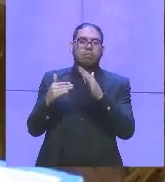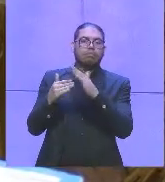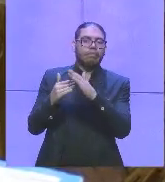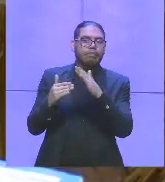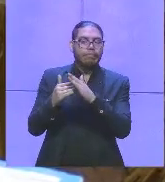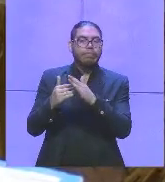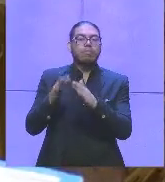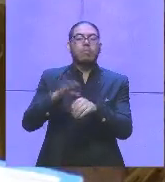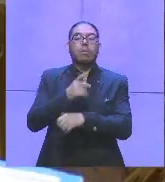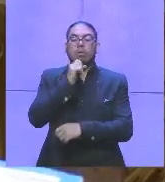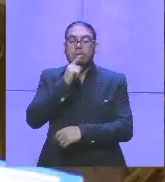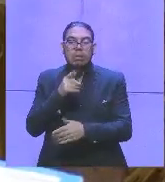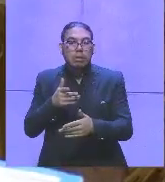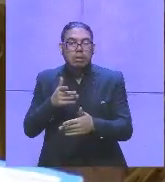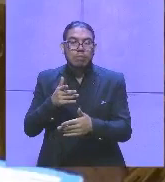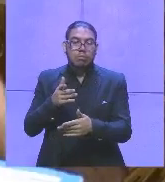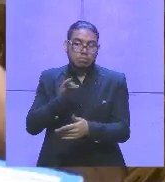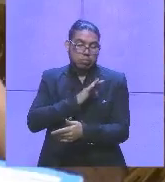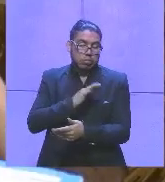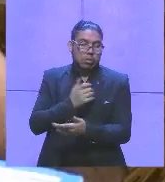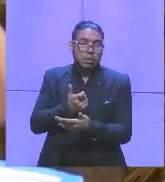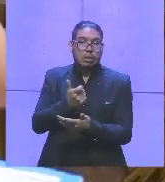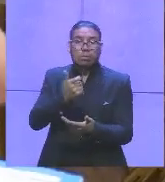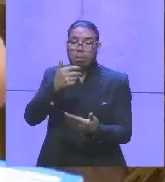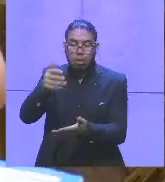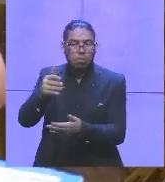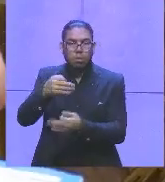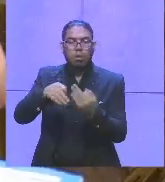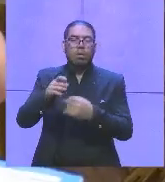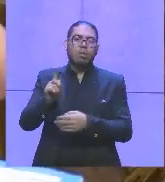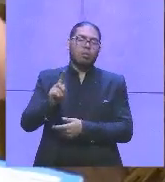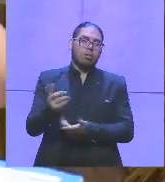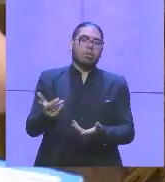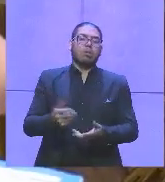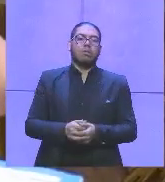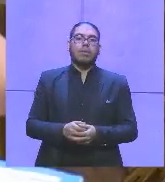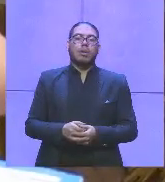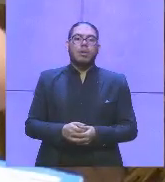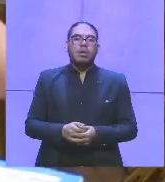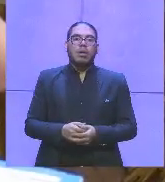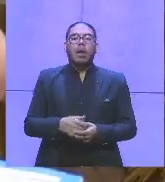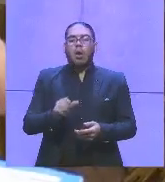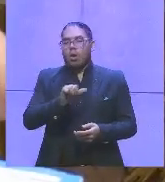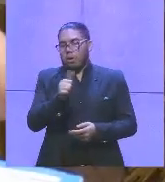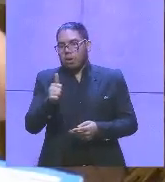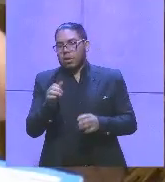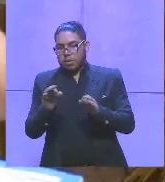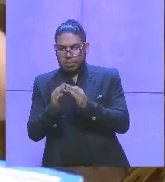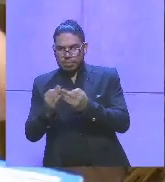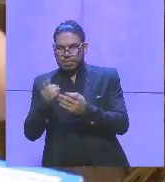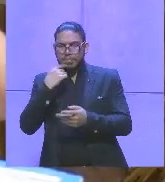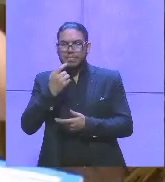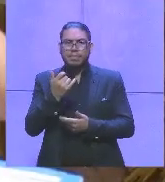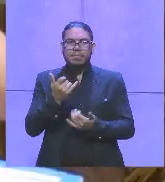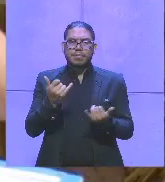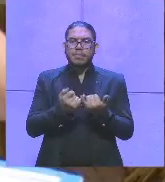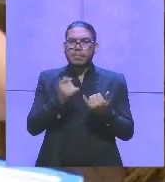pueden recibir. Y ahí hubo una parte en donde la autoridad jurisdiccional abonó para